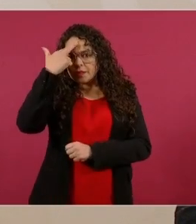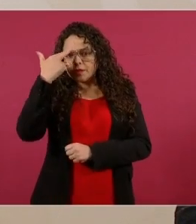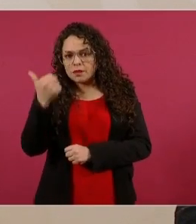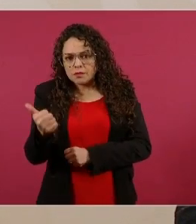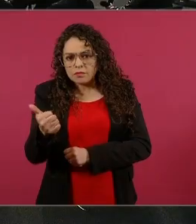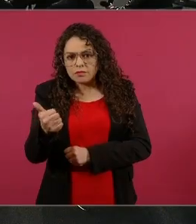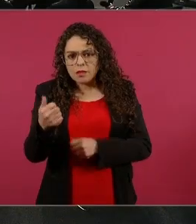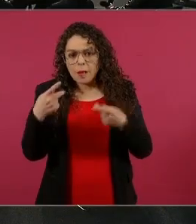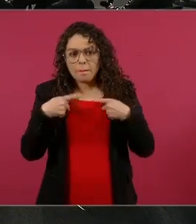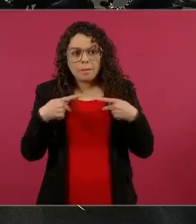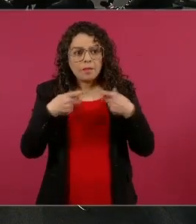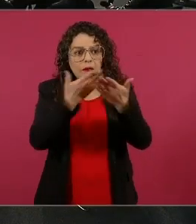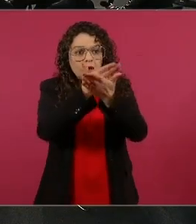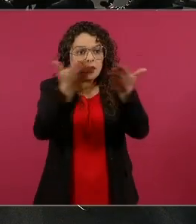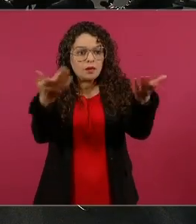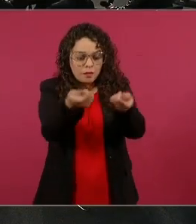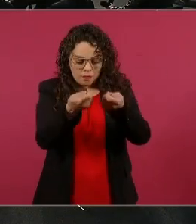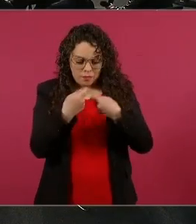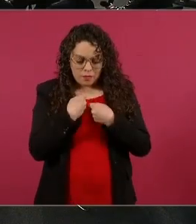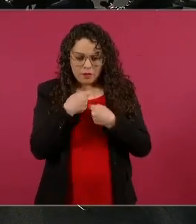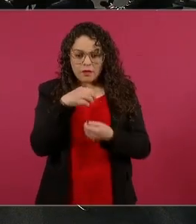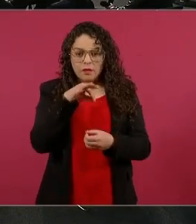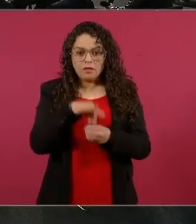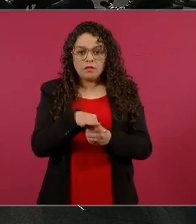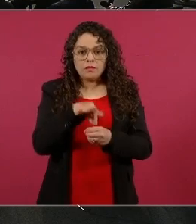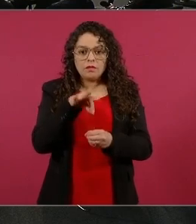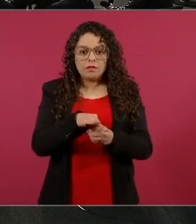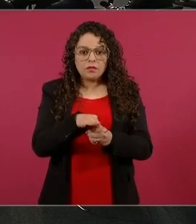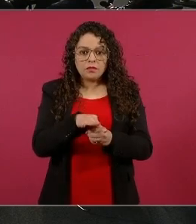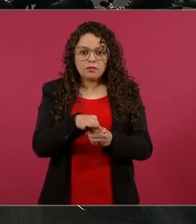empleados con todo respeto a los